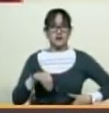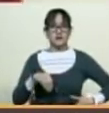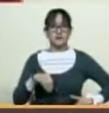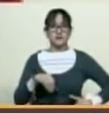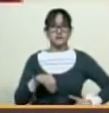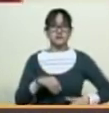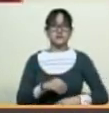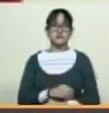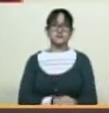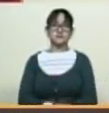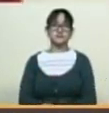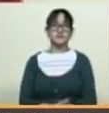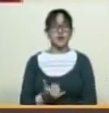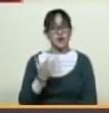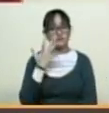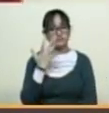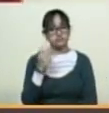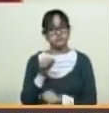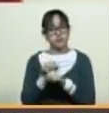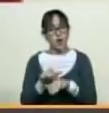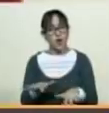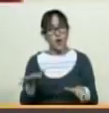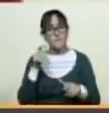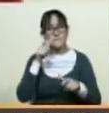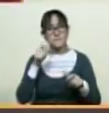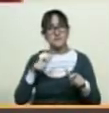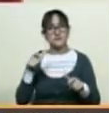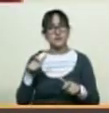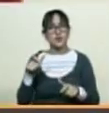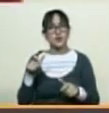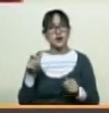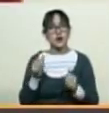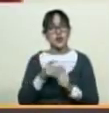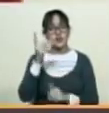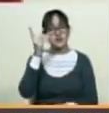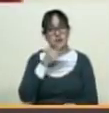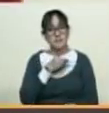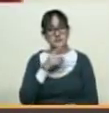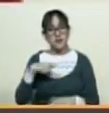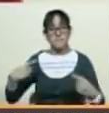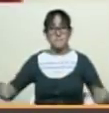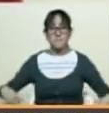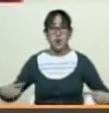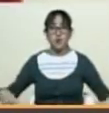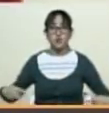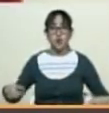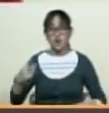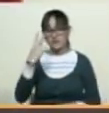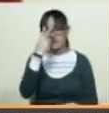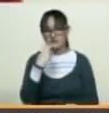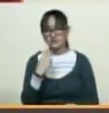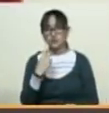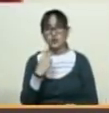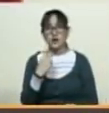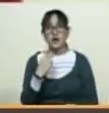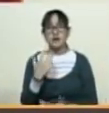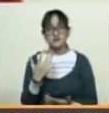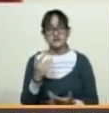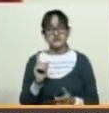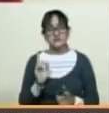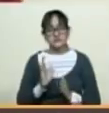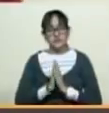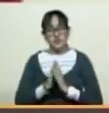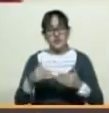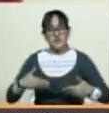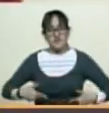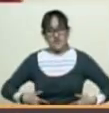estamos viendo la distribución de las personas con discapacidad motora y visual para hacer